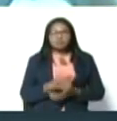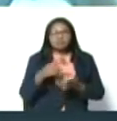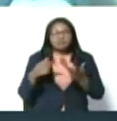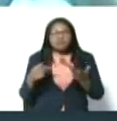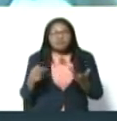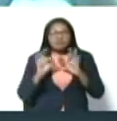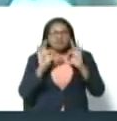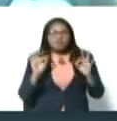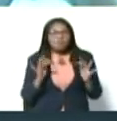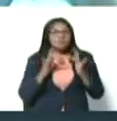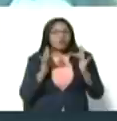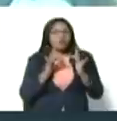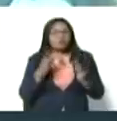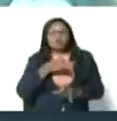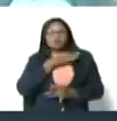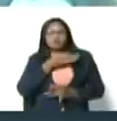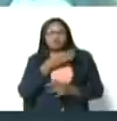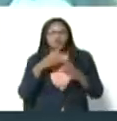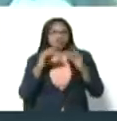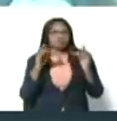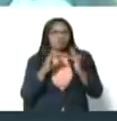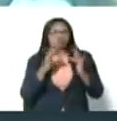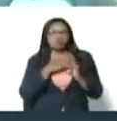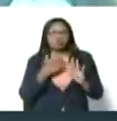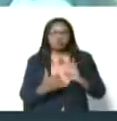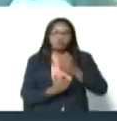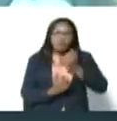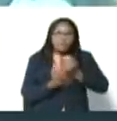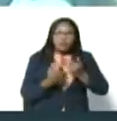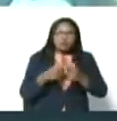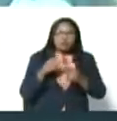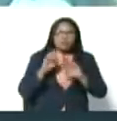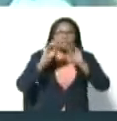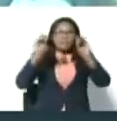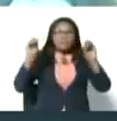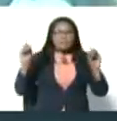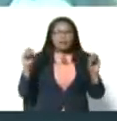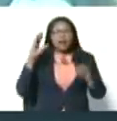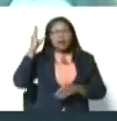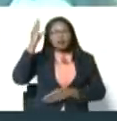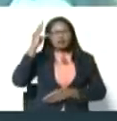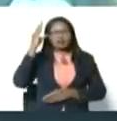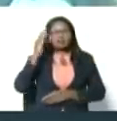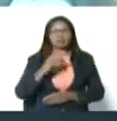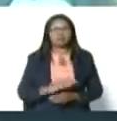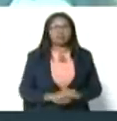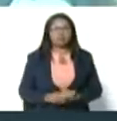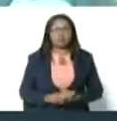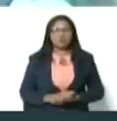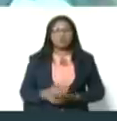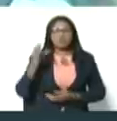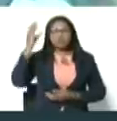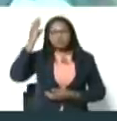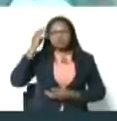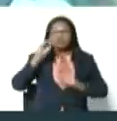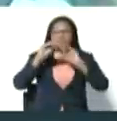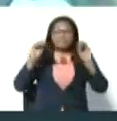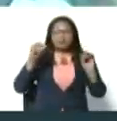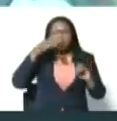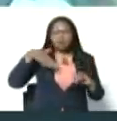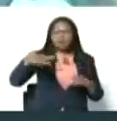por Telegram y por todas las redes sociales, reforzando este llamado a la conciencia, este llamado que le hago al pueblo de